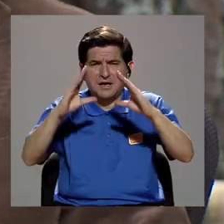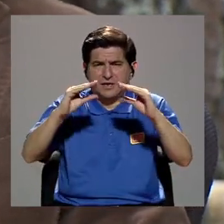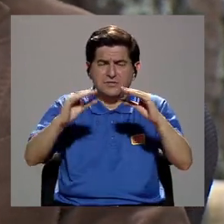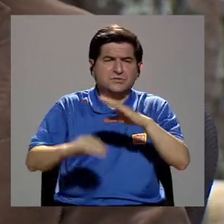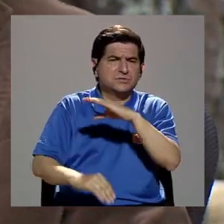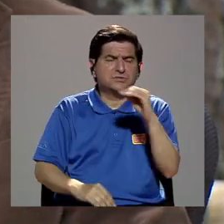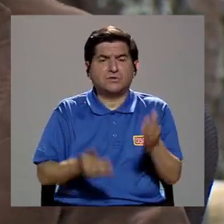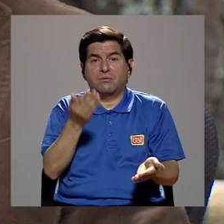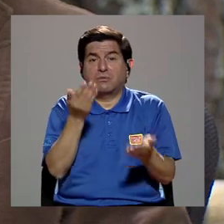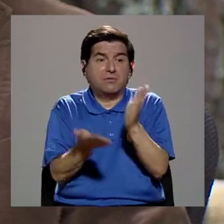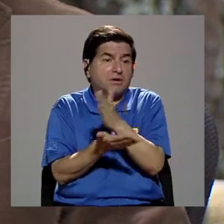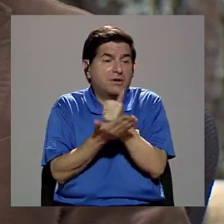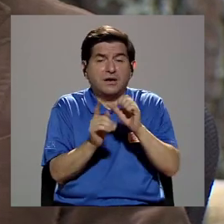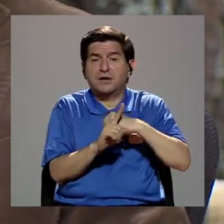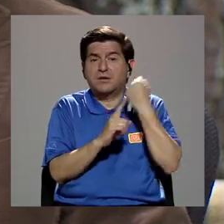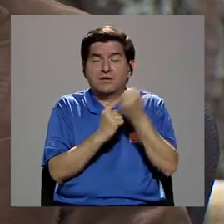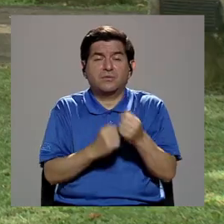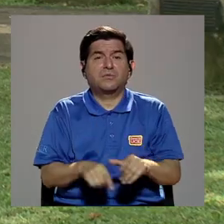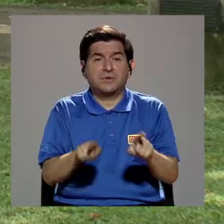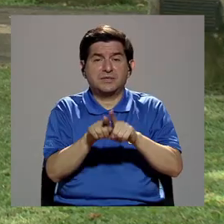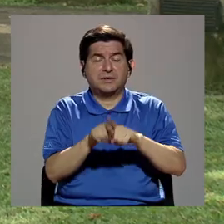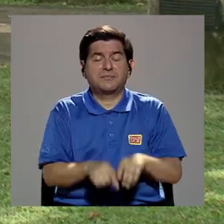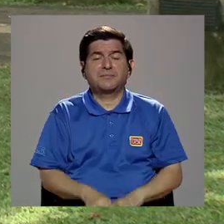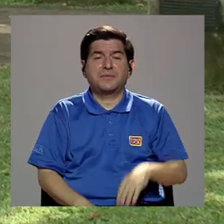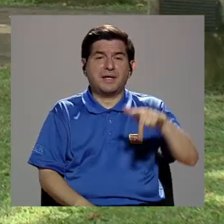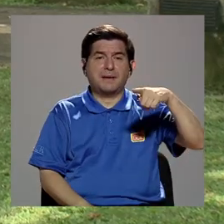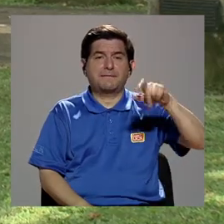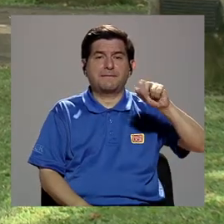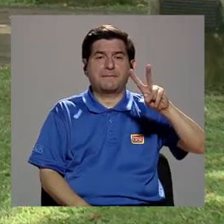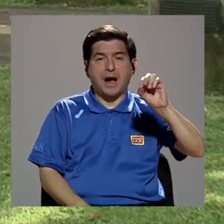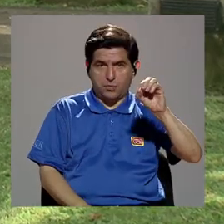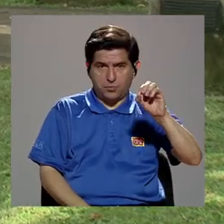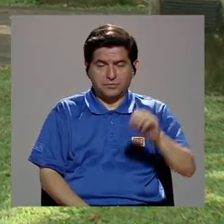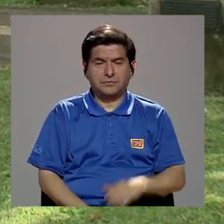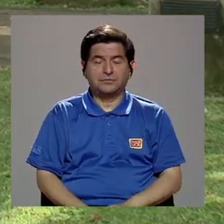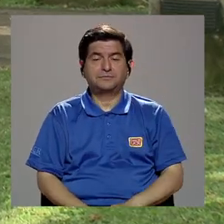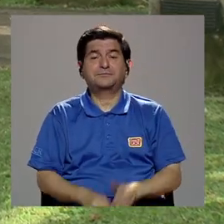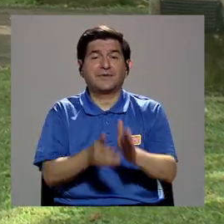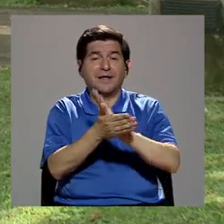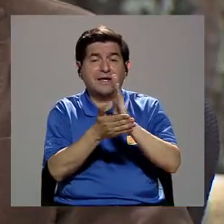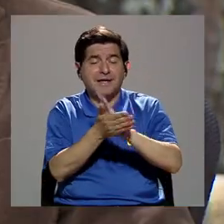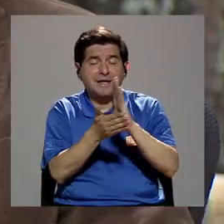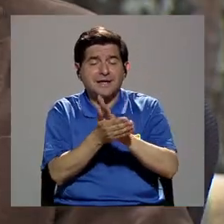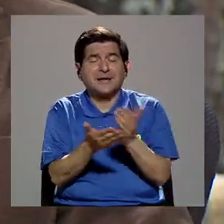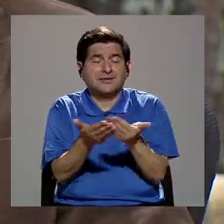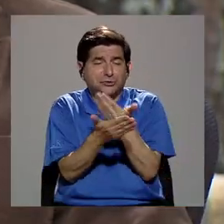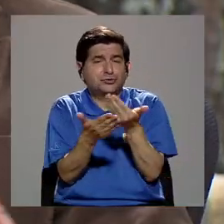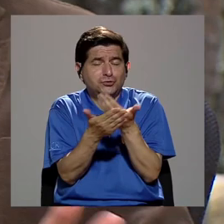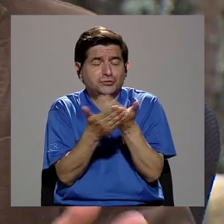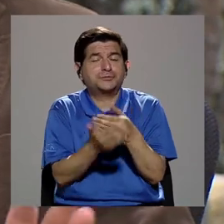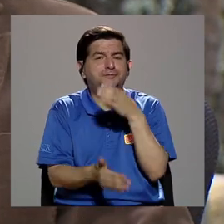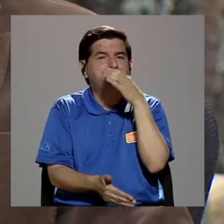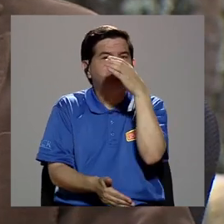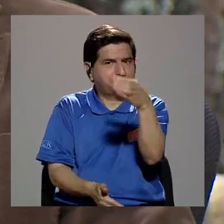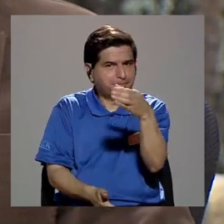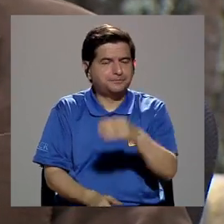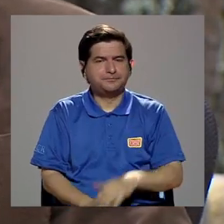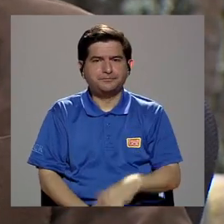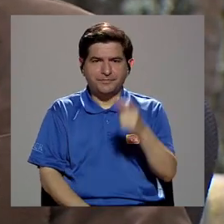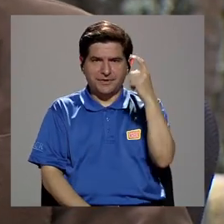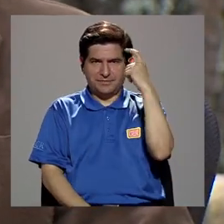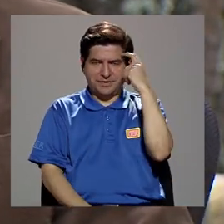de alguna cuestión de pavo, por ejemplo. O sea, algún tipo de quesos frescos es lo que se recomienda definitivamente con respecto